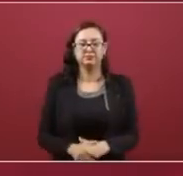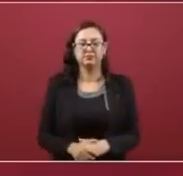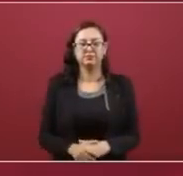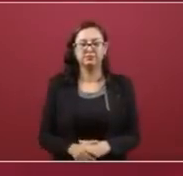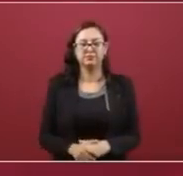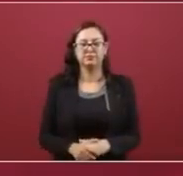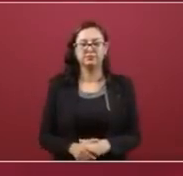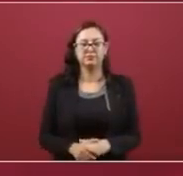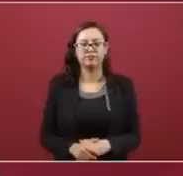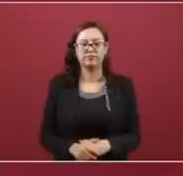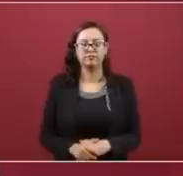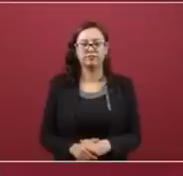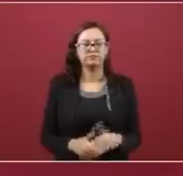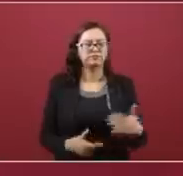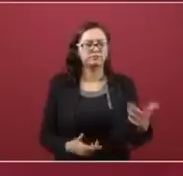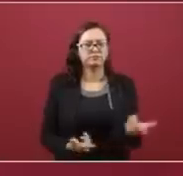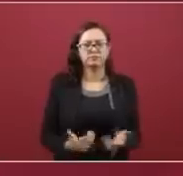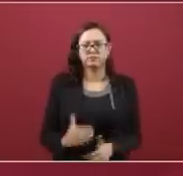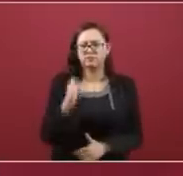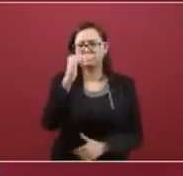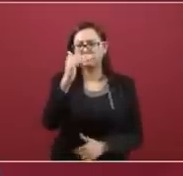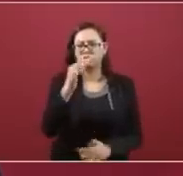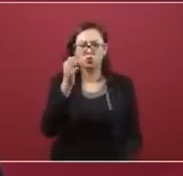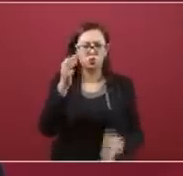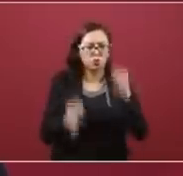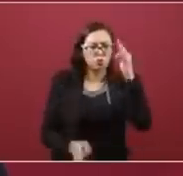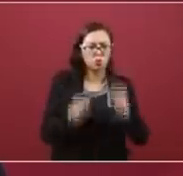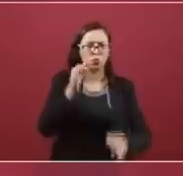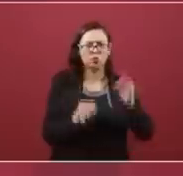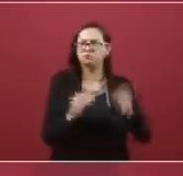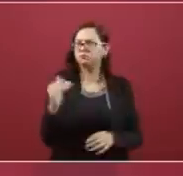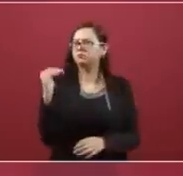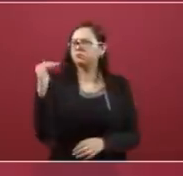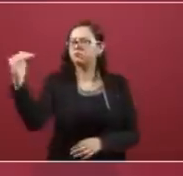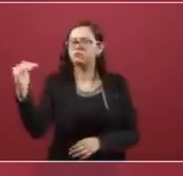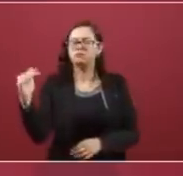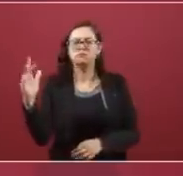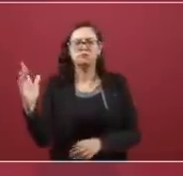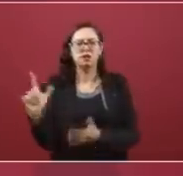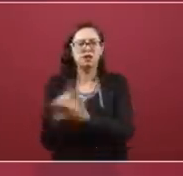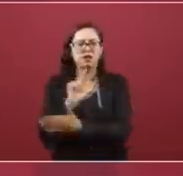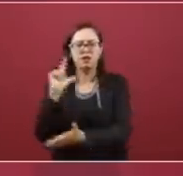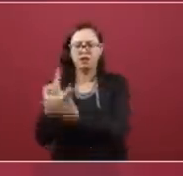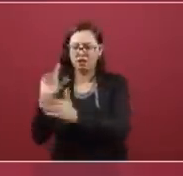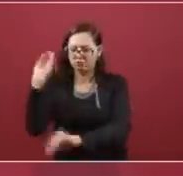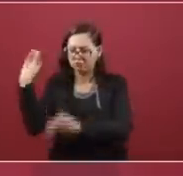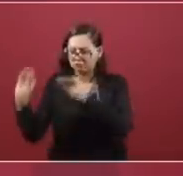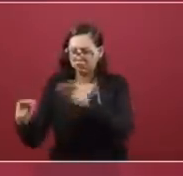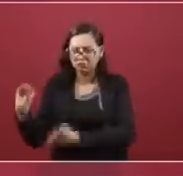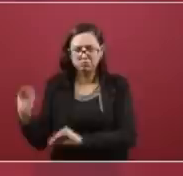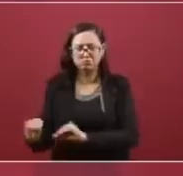para que el poder judicial haga lo propio y lo mismo el poder legislativo.